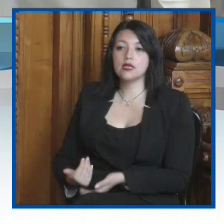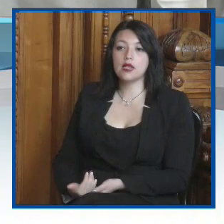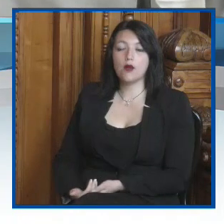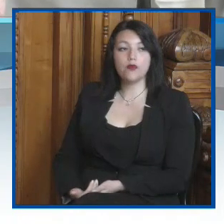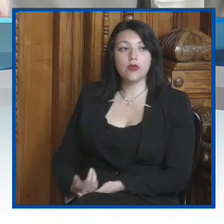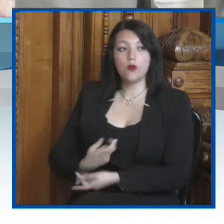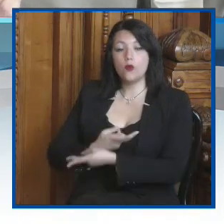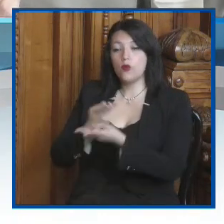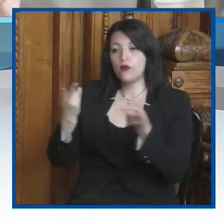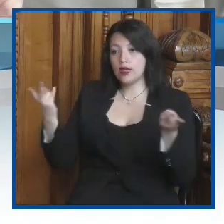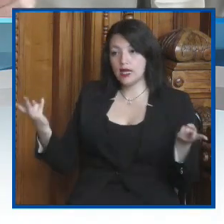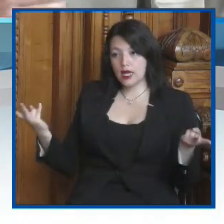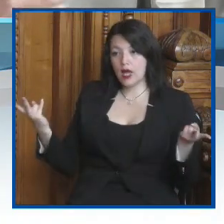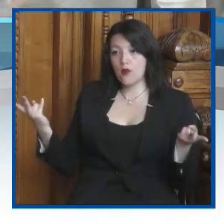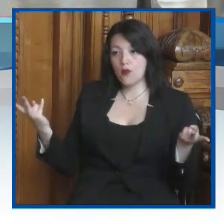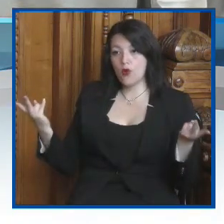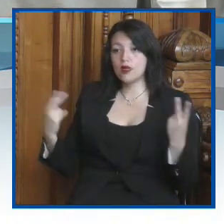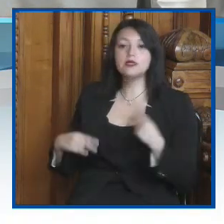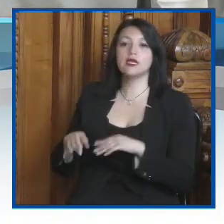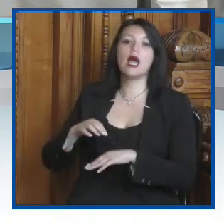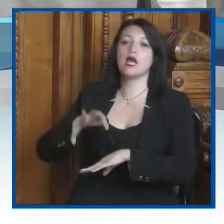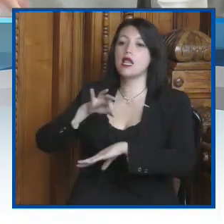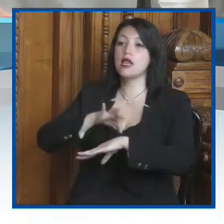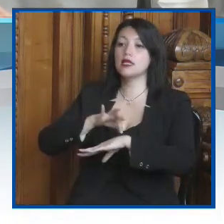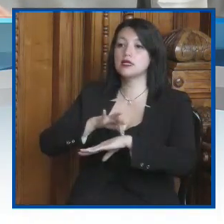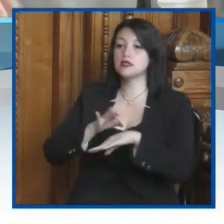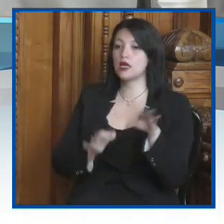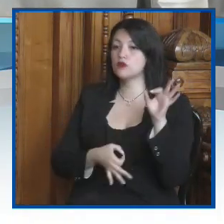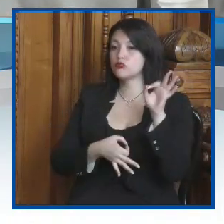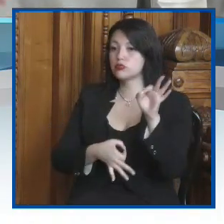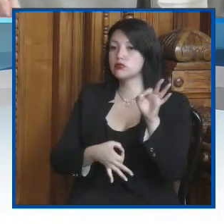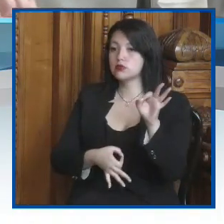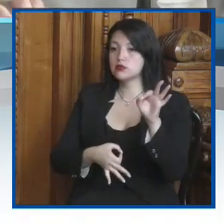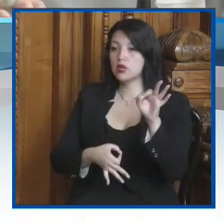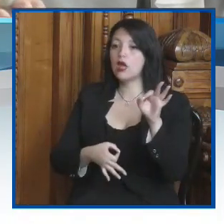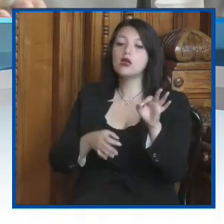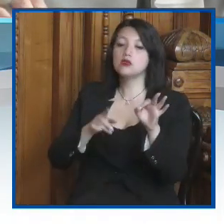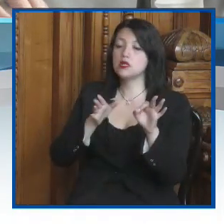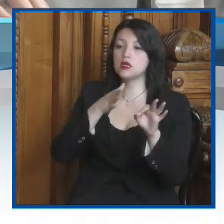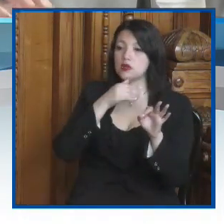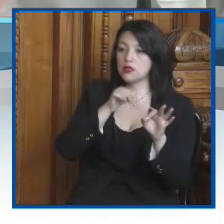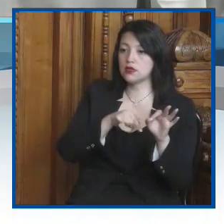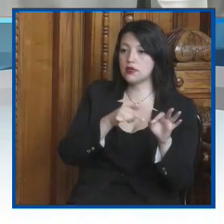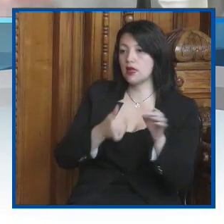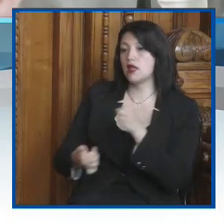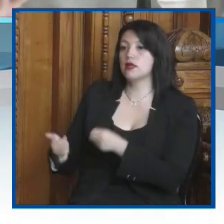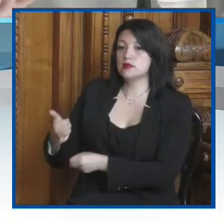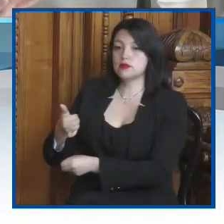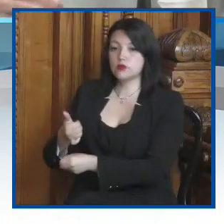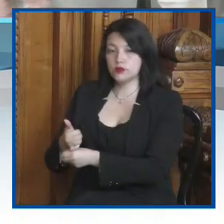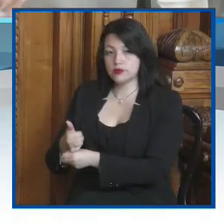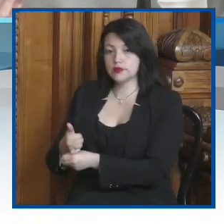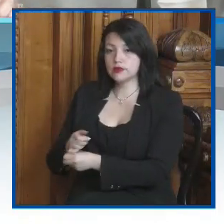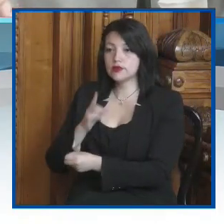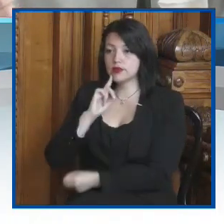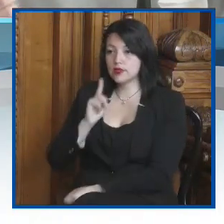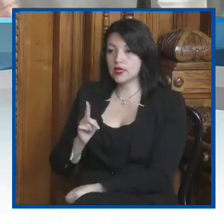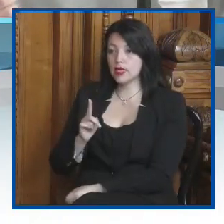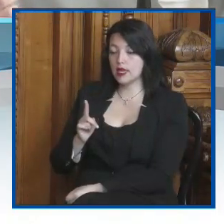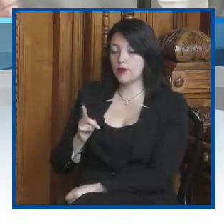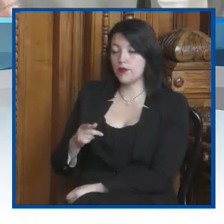También publicamos cuando yo estoy de licencia, si me voy de licencia o estoy acá, quién está a cargo del juzgado, para que también